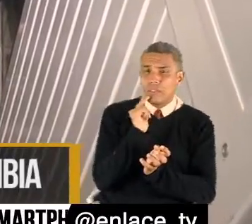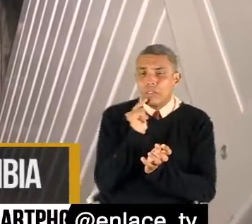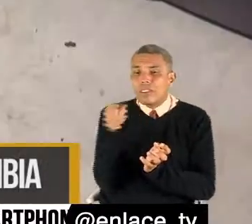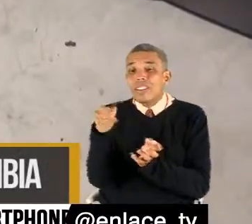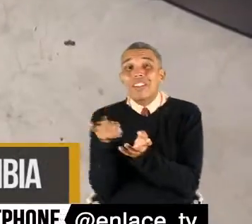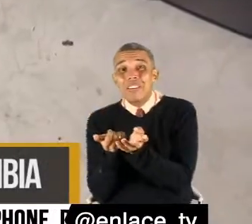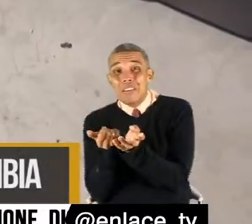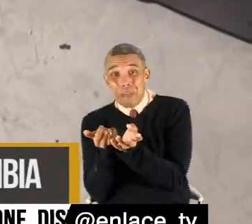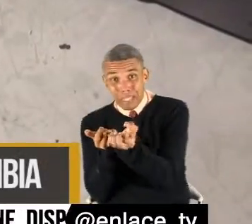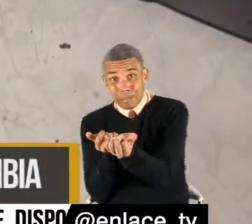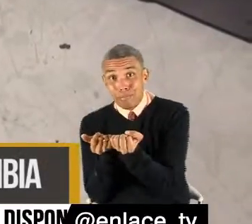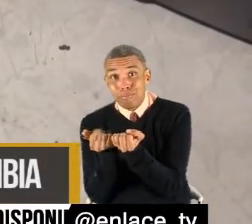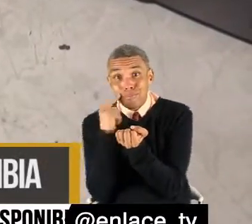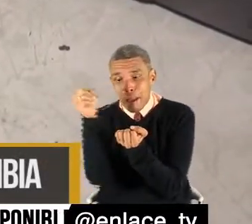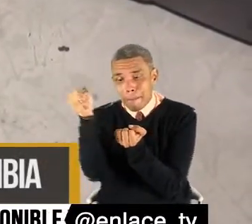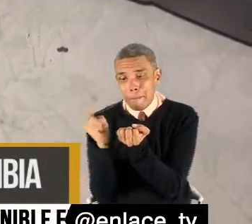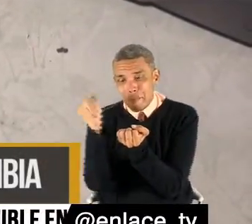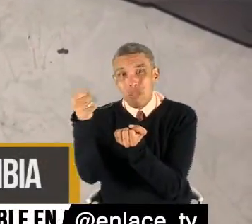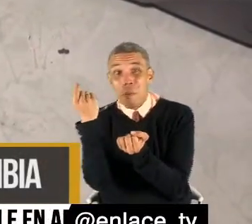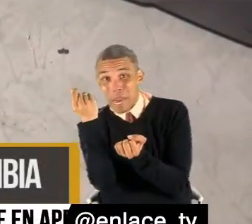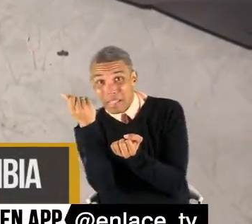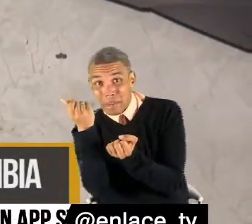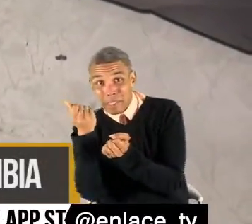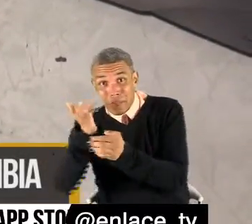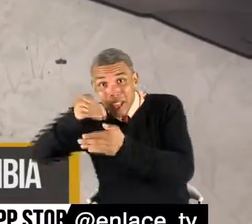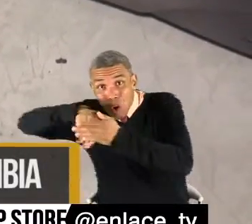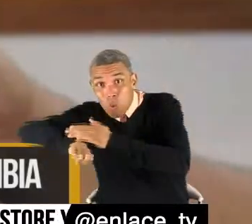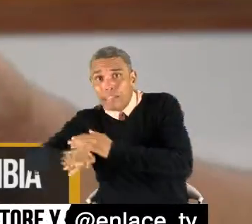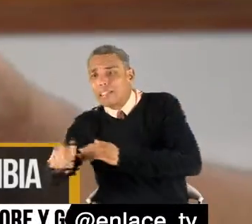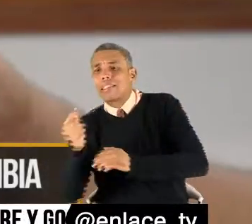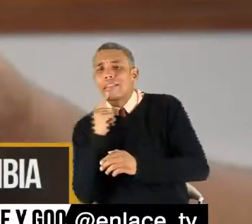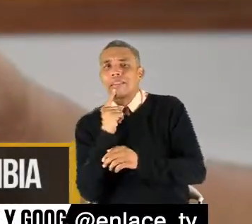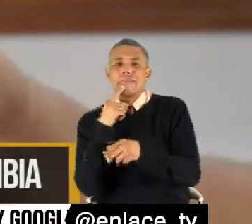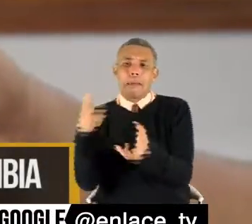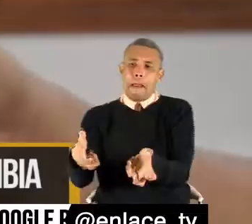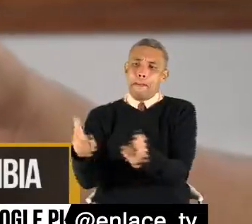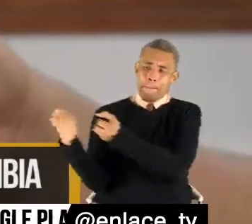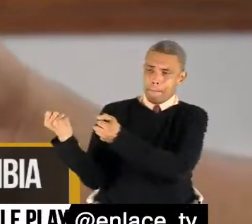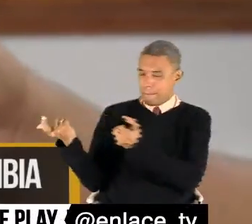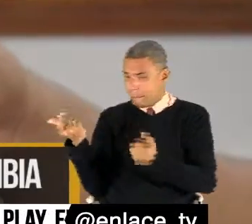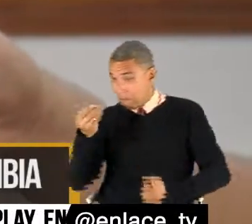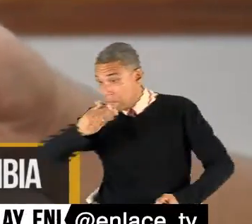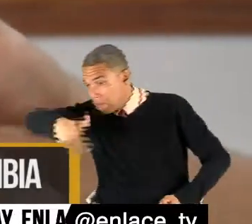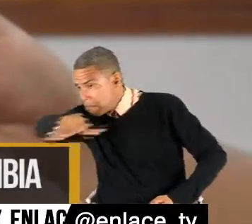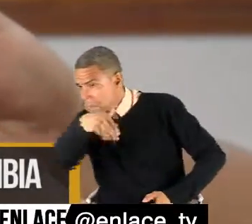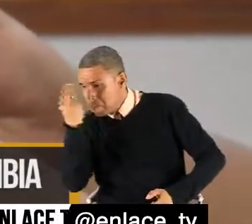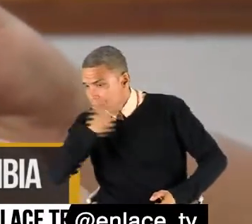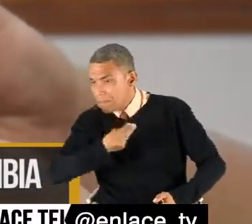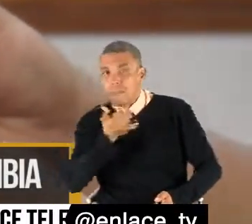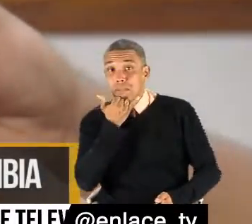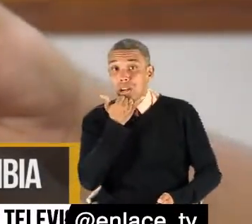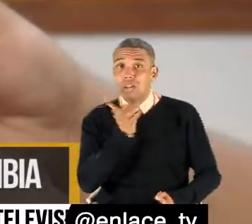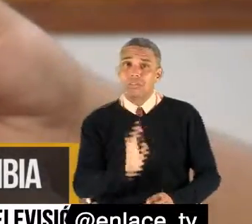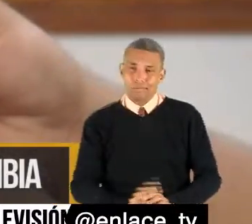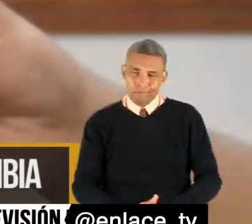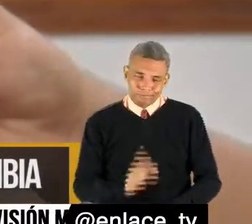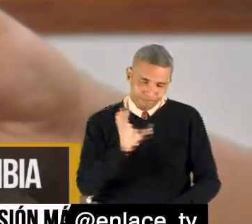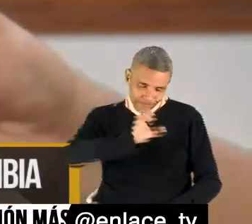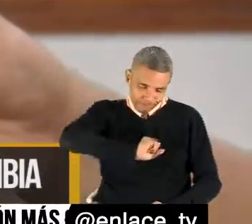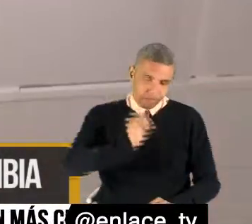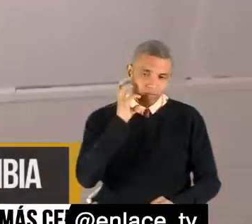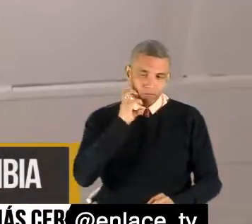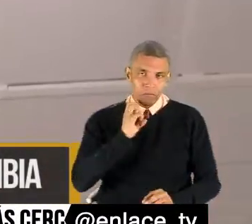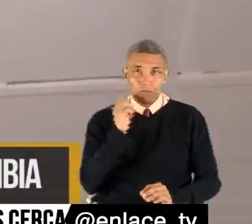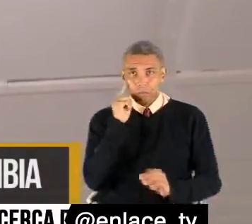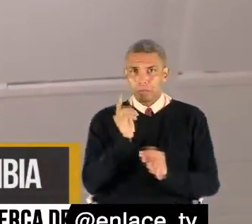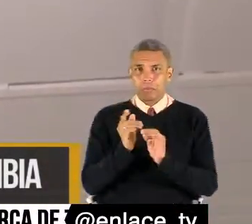registradora que había sido movida del lugar por los delincuentes. Asumimos que por los muros que están alrededor del almacén